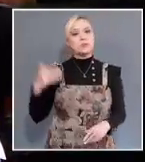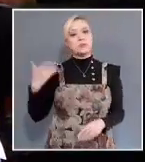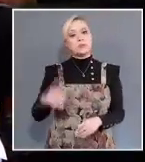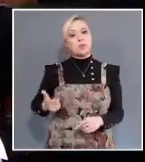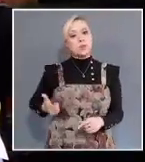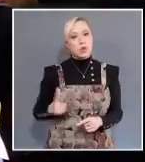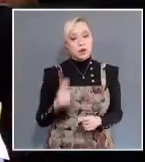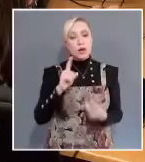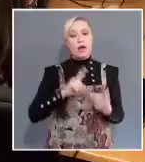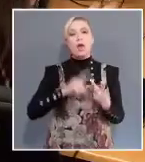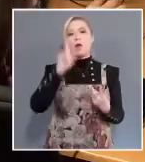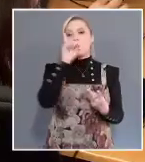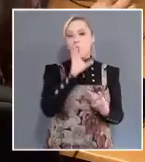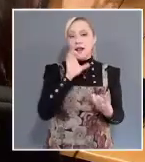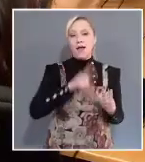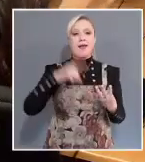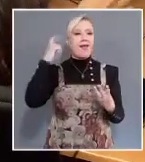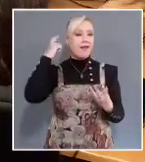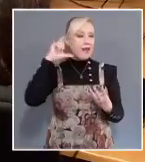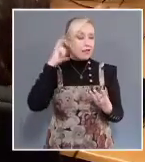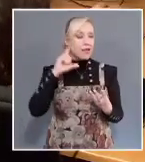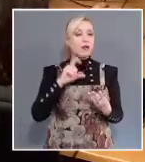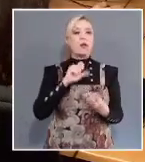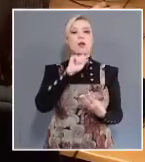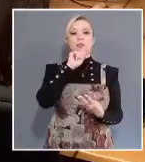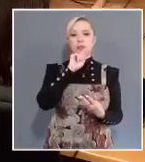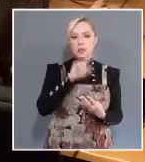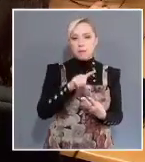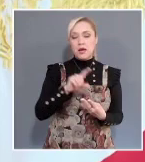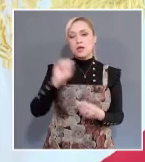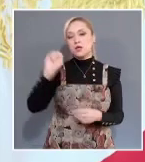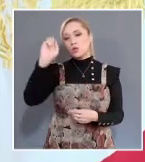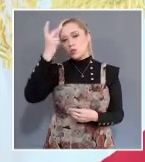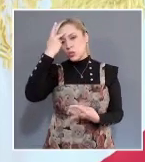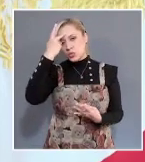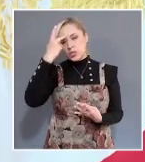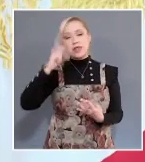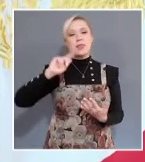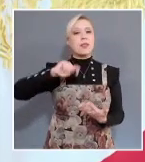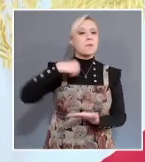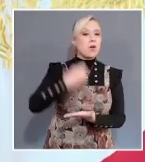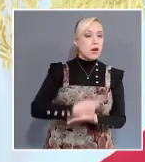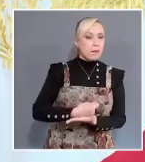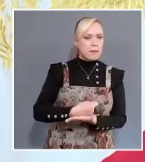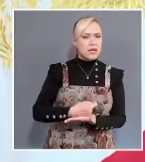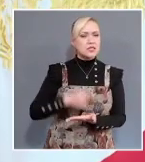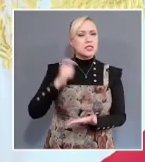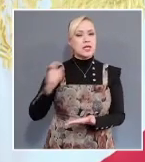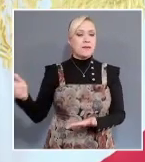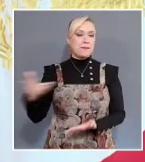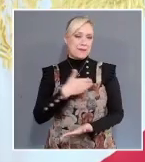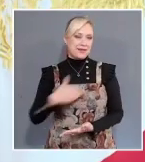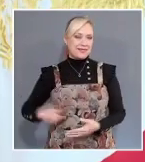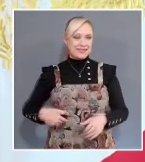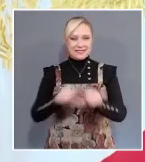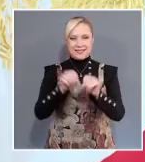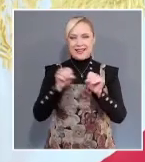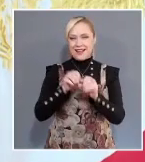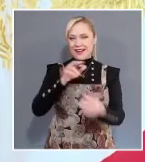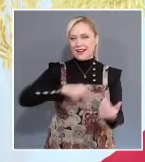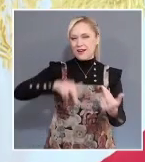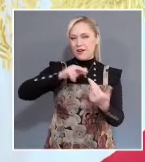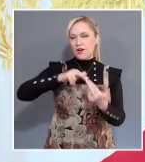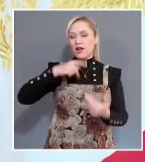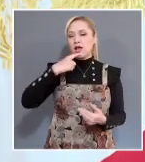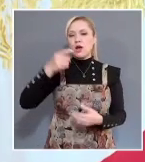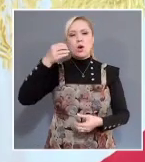y Querétaro seguido por Nuevo León San Luis Potosí y Tamaulipas la presidenta de la sala regional reportó Un aumento de los juicios en los